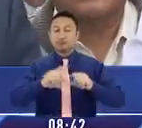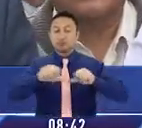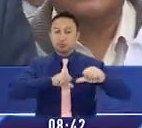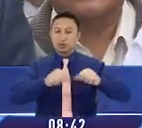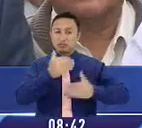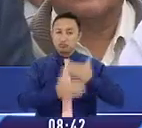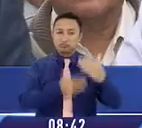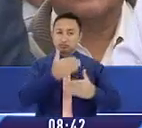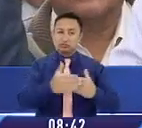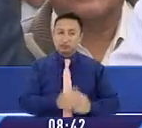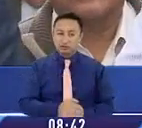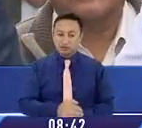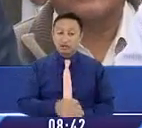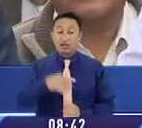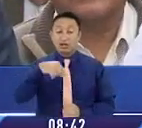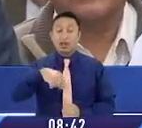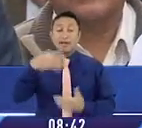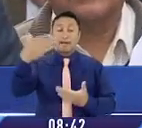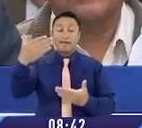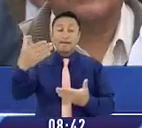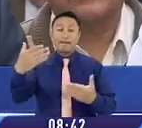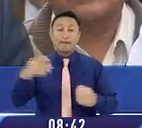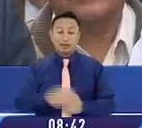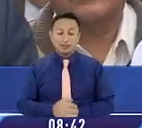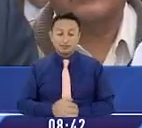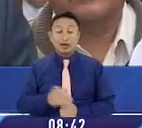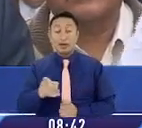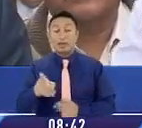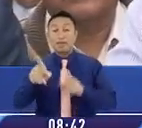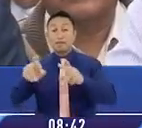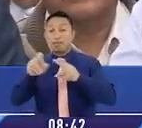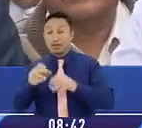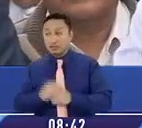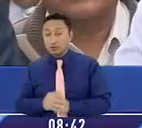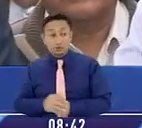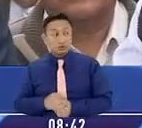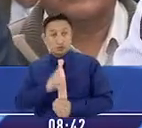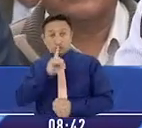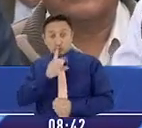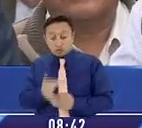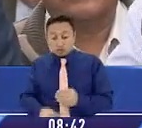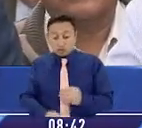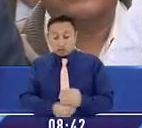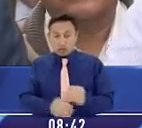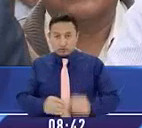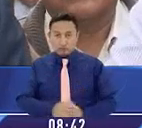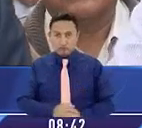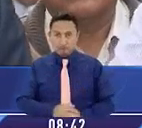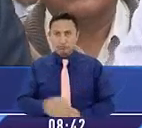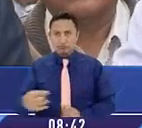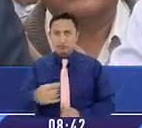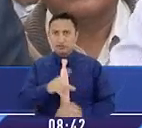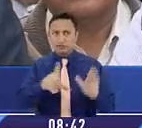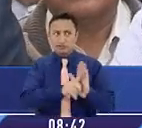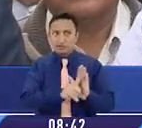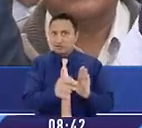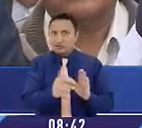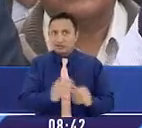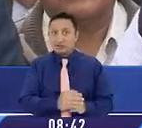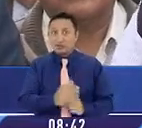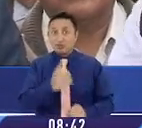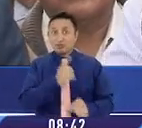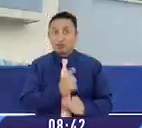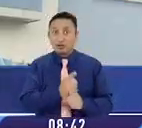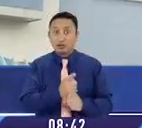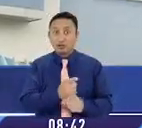El problema es que políticamente se quiere incluir los salvoconductos en este reglamento y que no son legales. Entonces, por eso siempre ha sido la